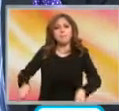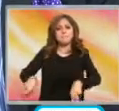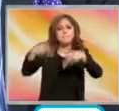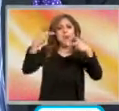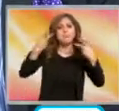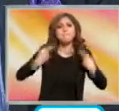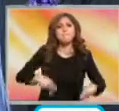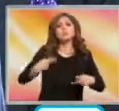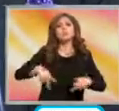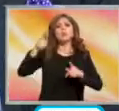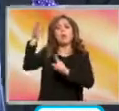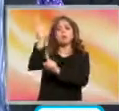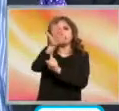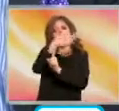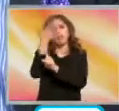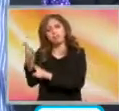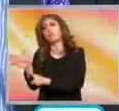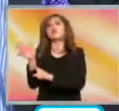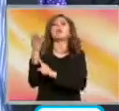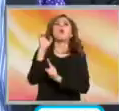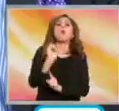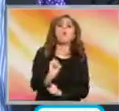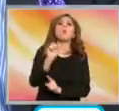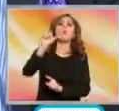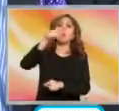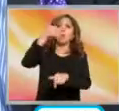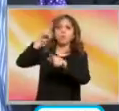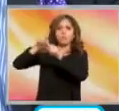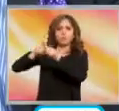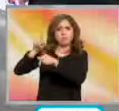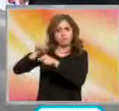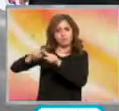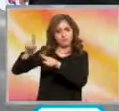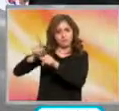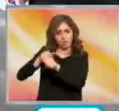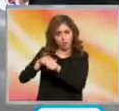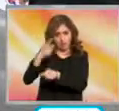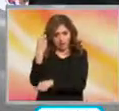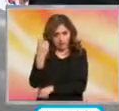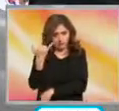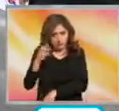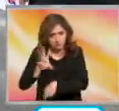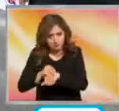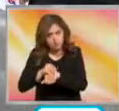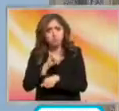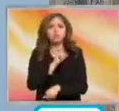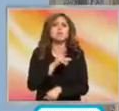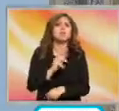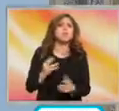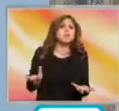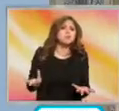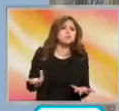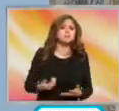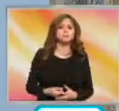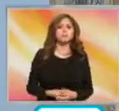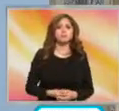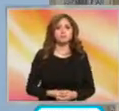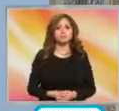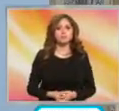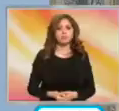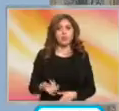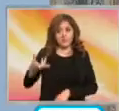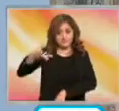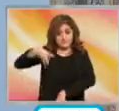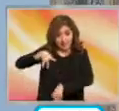con banderas, con cosas que tienen nuestros colores. ¿Eso sí está permitido entonces o no? Fíjate que propiamente no está permitido,